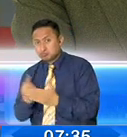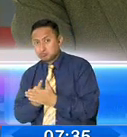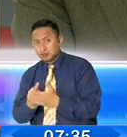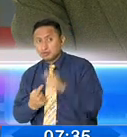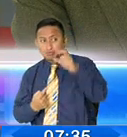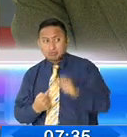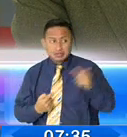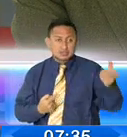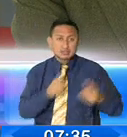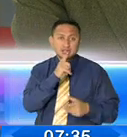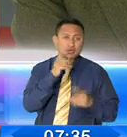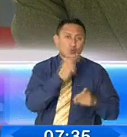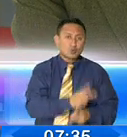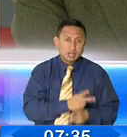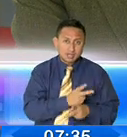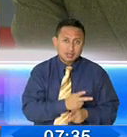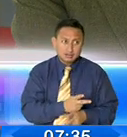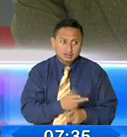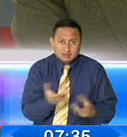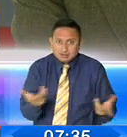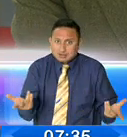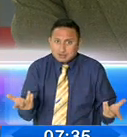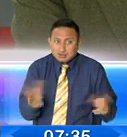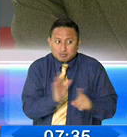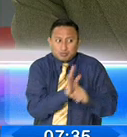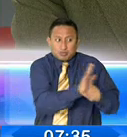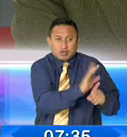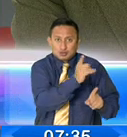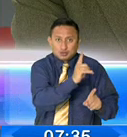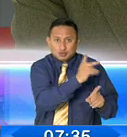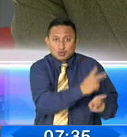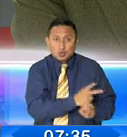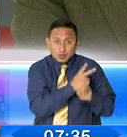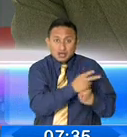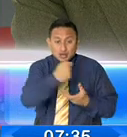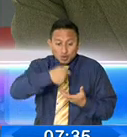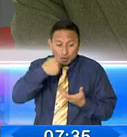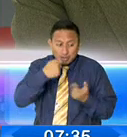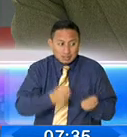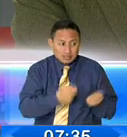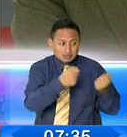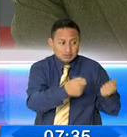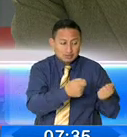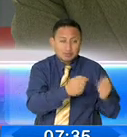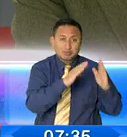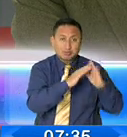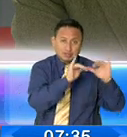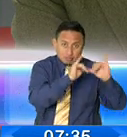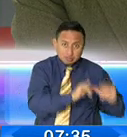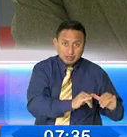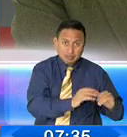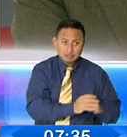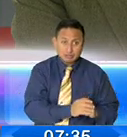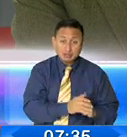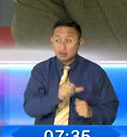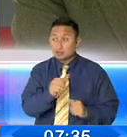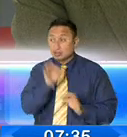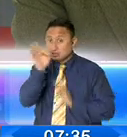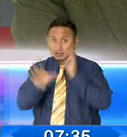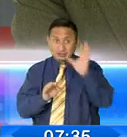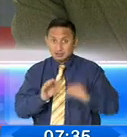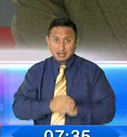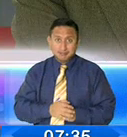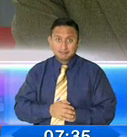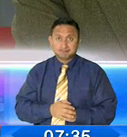quién hay que cuidarle, no discriminarle, sino cuidarle, ir a dejarle comida para que no salga de casa, para que no infecte al resto. Ha habido un